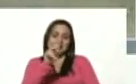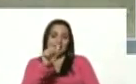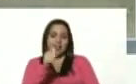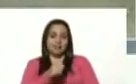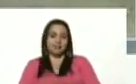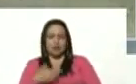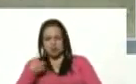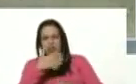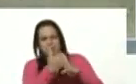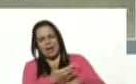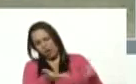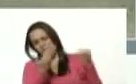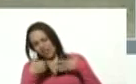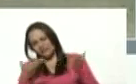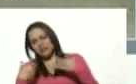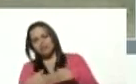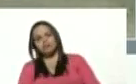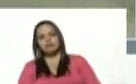¿Ah?